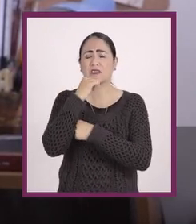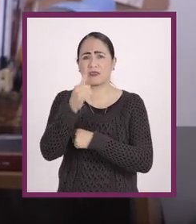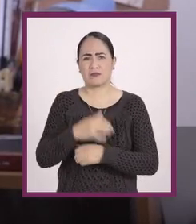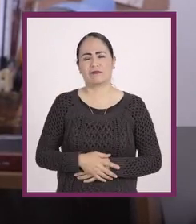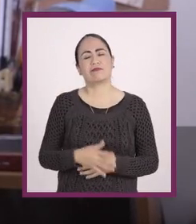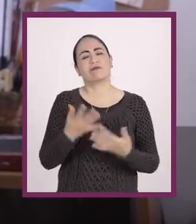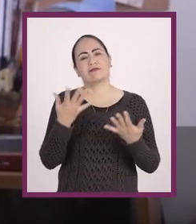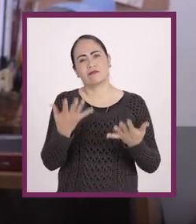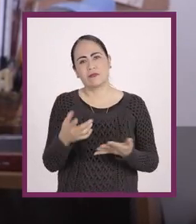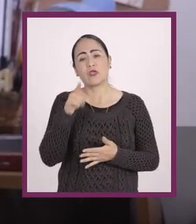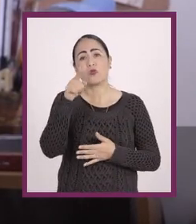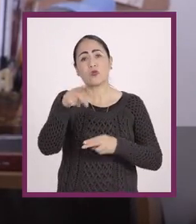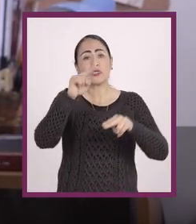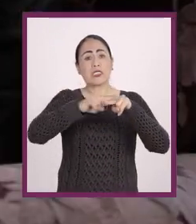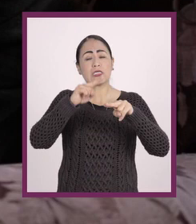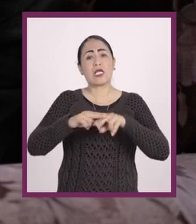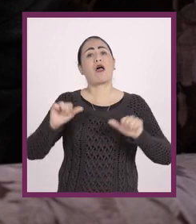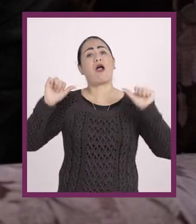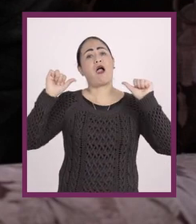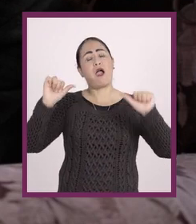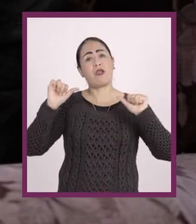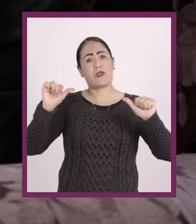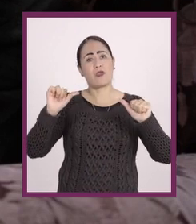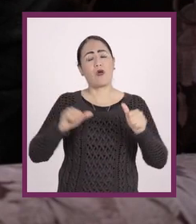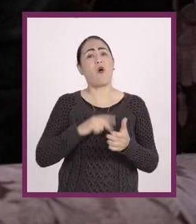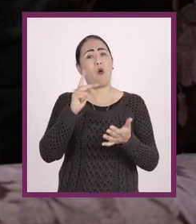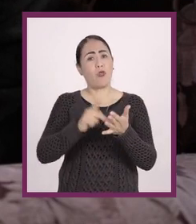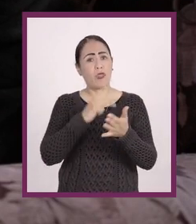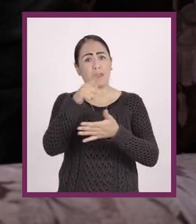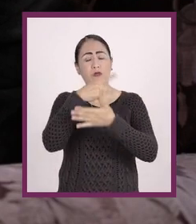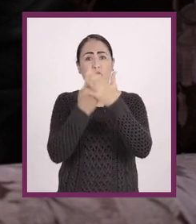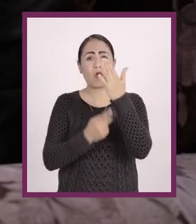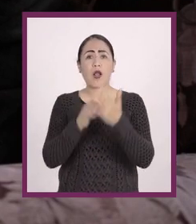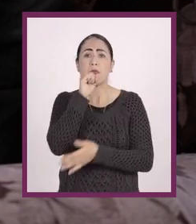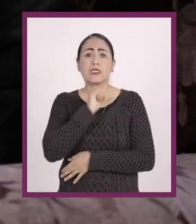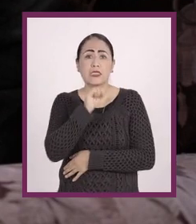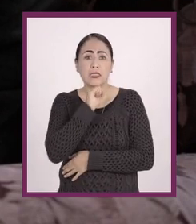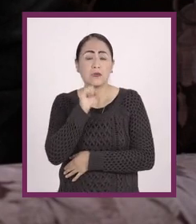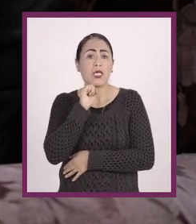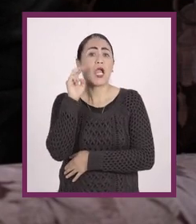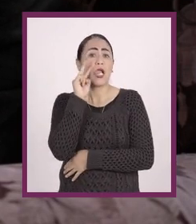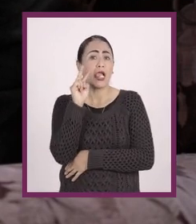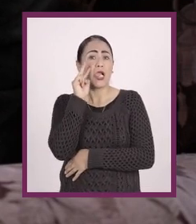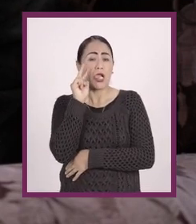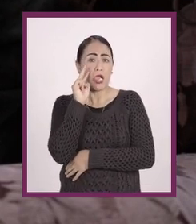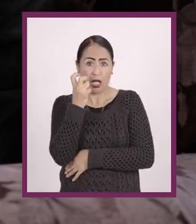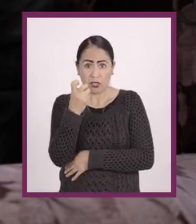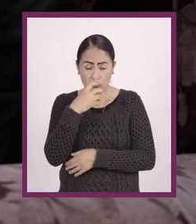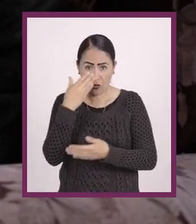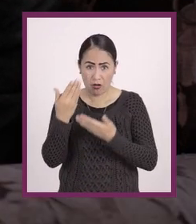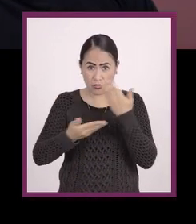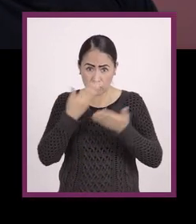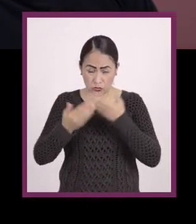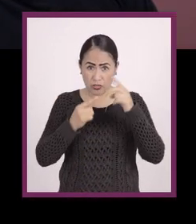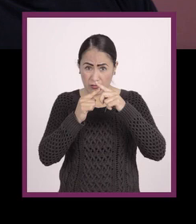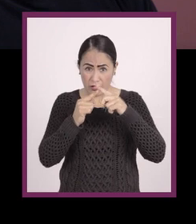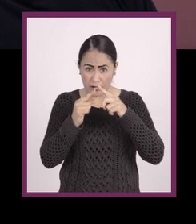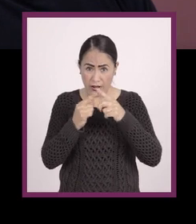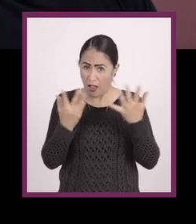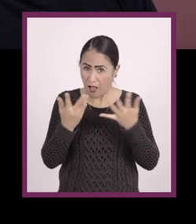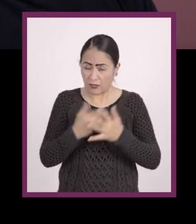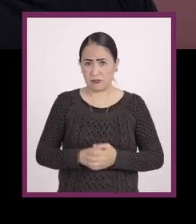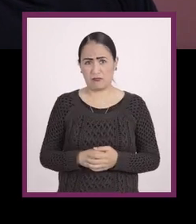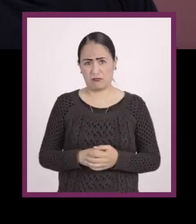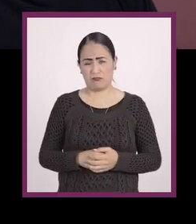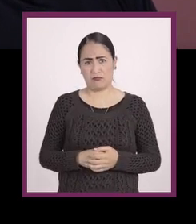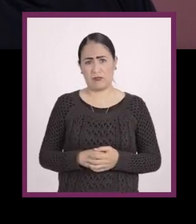terminar nunca sentado en el sillón viendo una repetición del programa de chisme yo sé pero que debo hacer esta vez